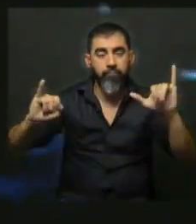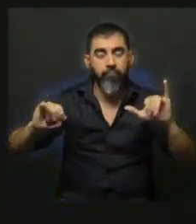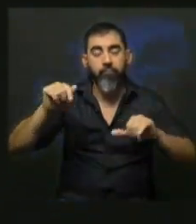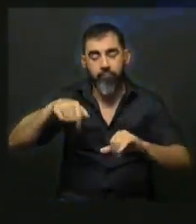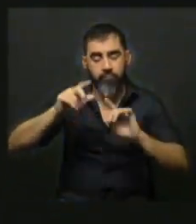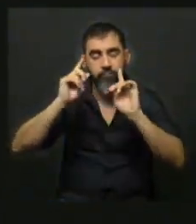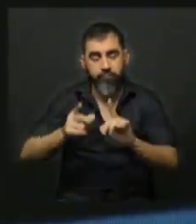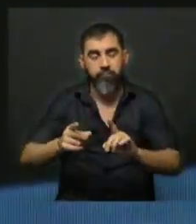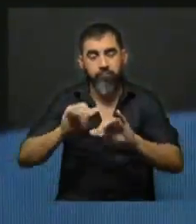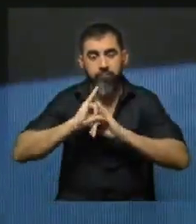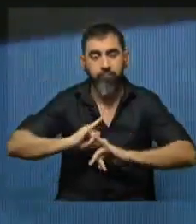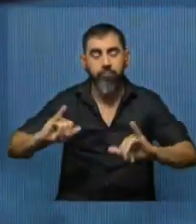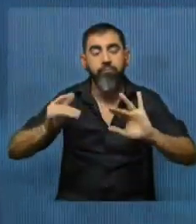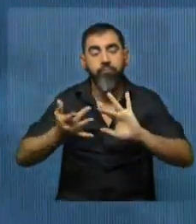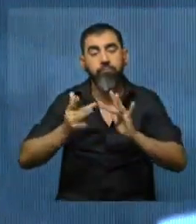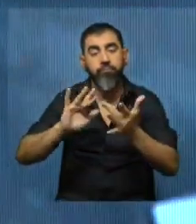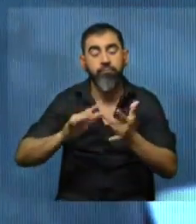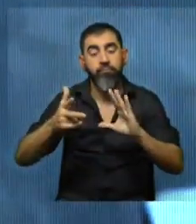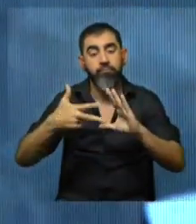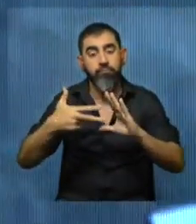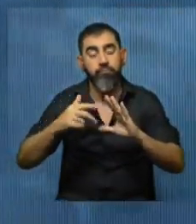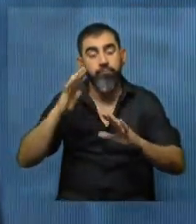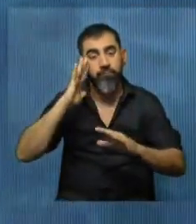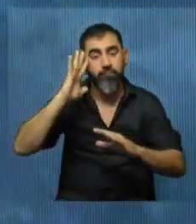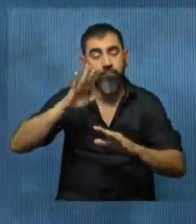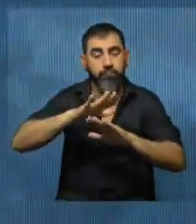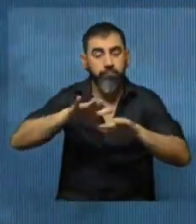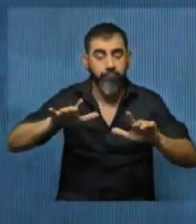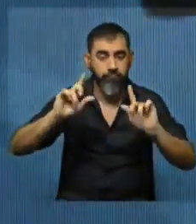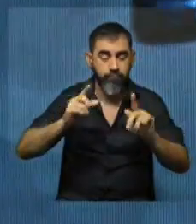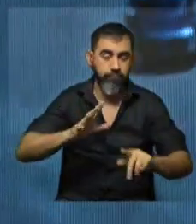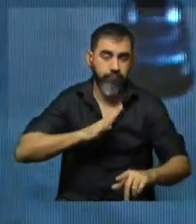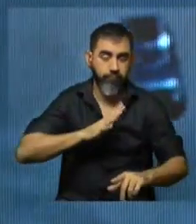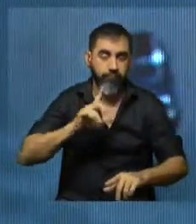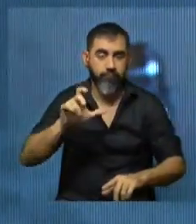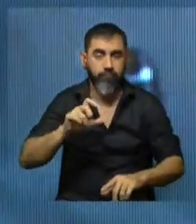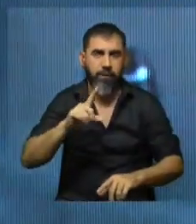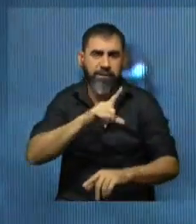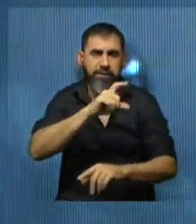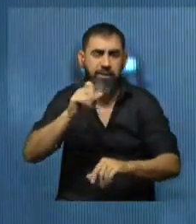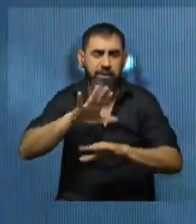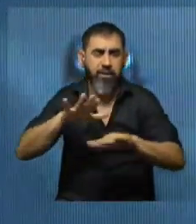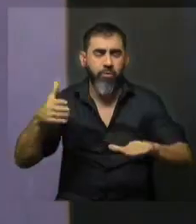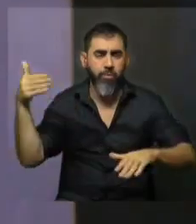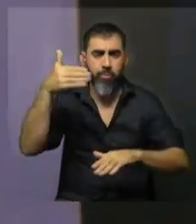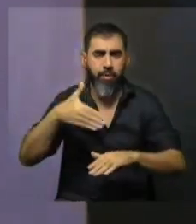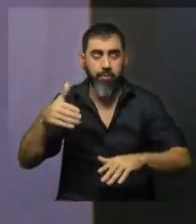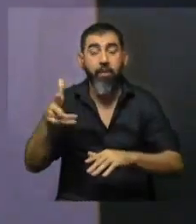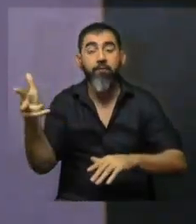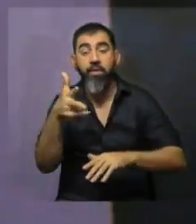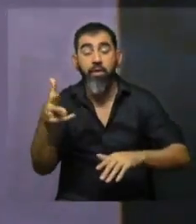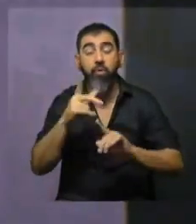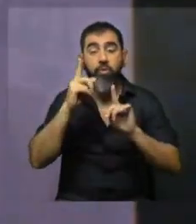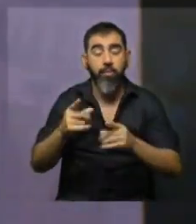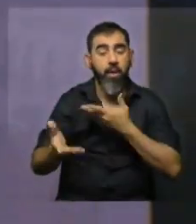hacer correr. Así que el contacto con Zoom, que me imagino que estarán los chiquilines también, sí, porque fueron como 100 chiquilines. Sí, un montón, que hicieron un video además de la